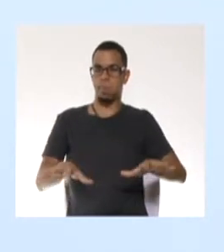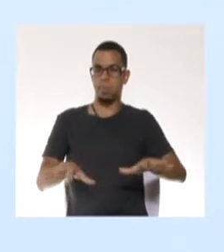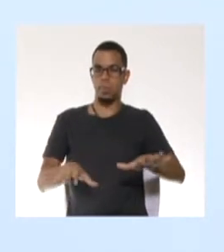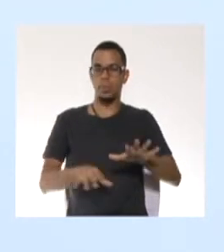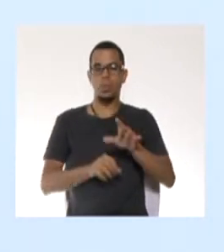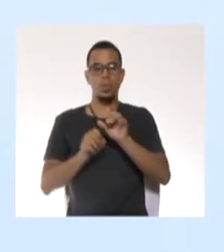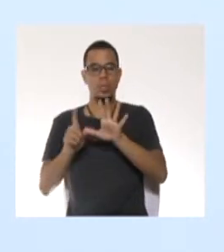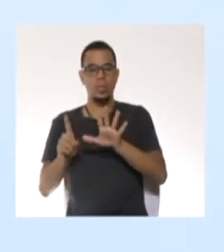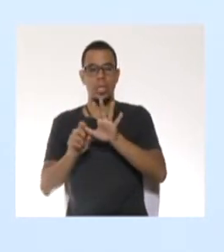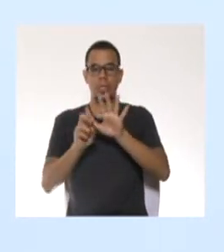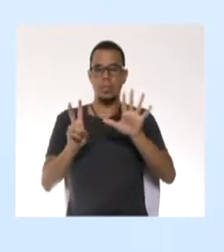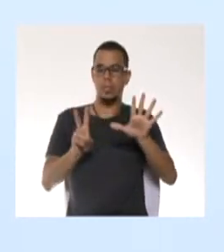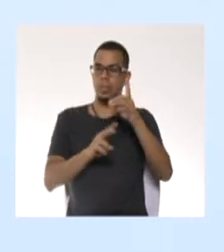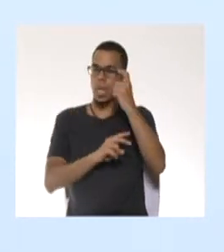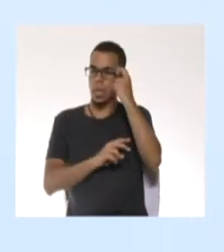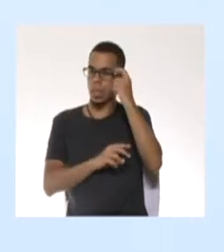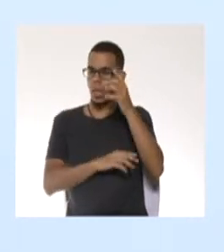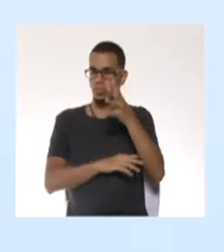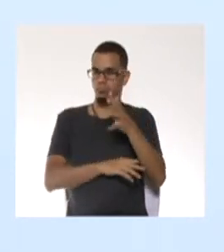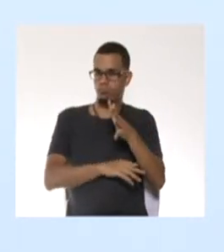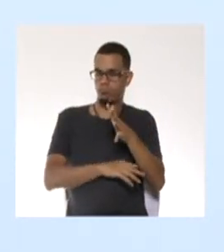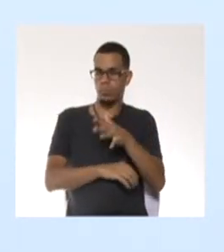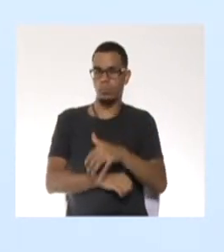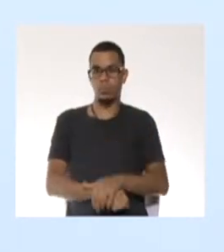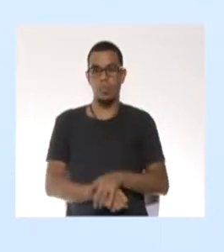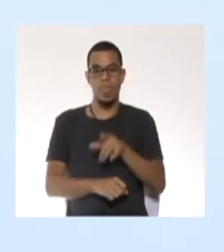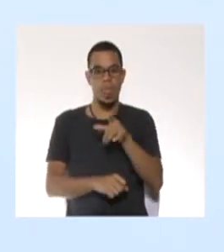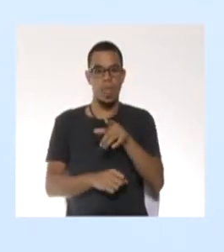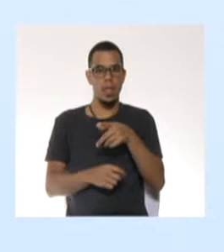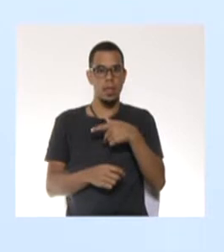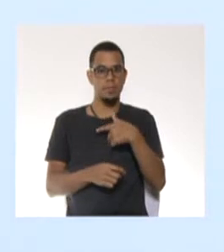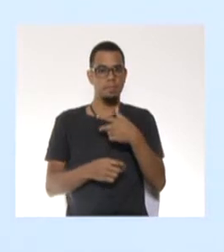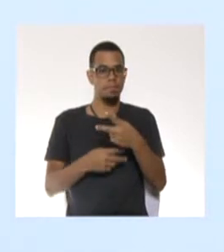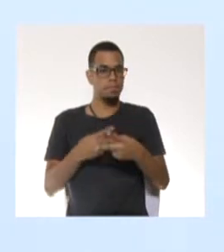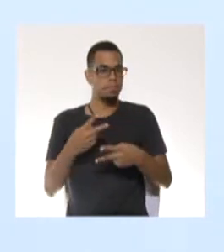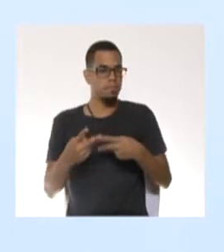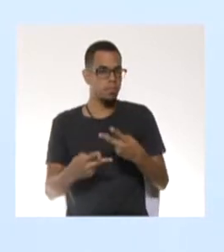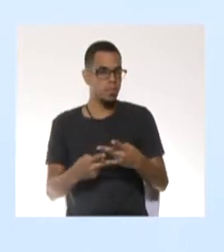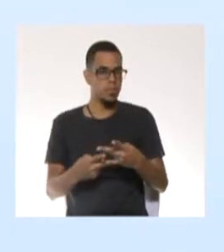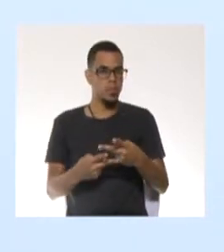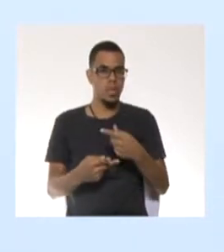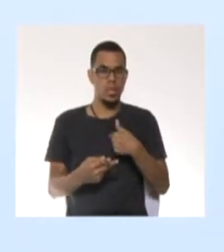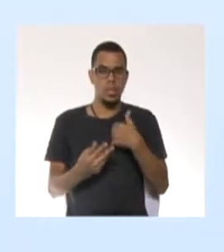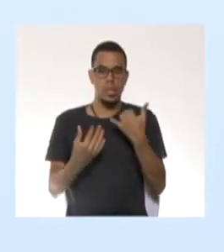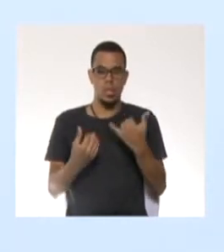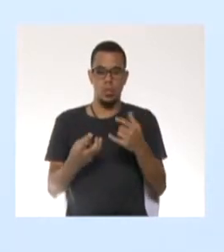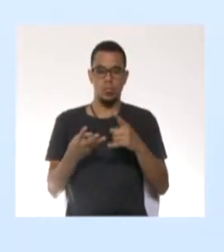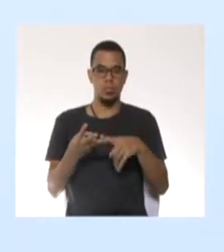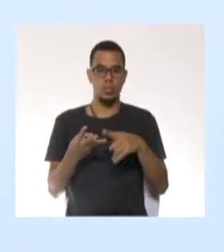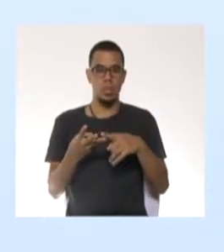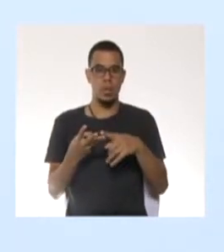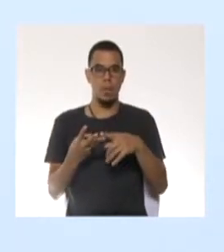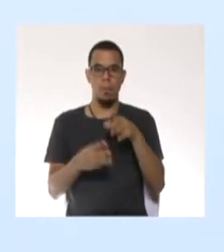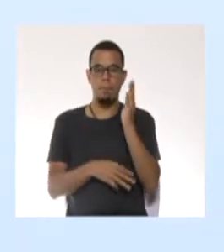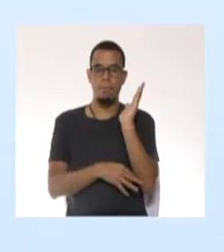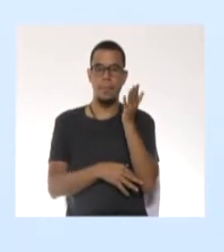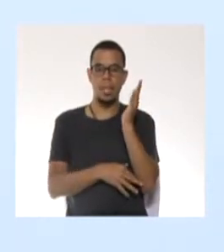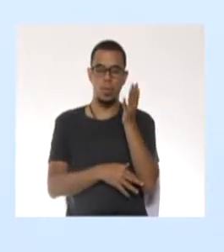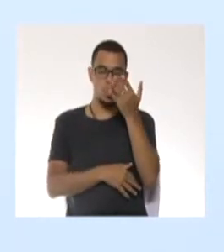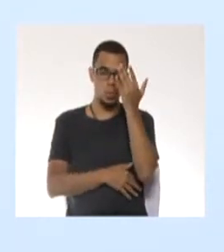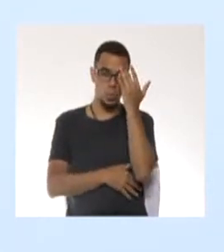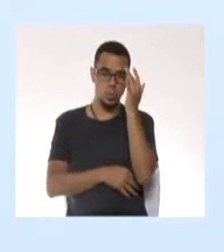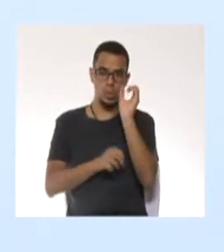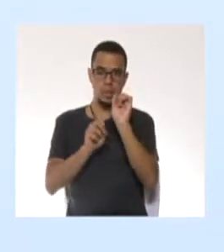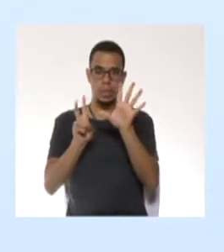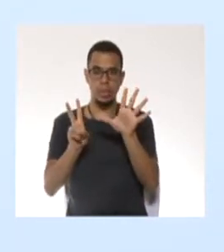7 días y allí ese periodo tampoco va a ser fértil. Luego viene el periodo peligroso, el periodo fértil. Vamos a tener